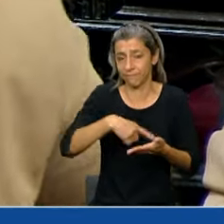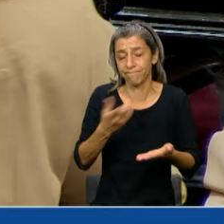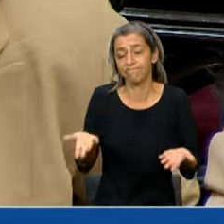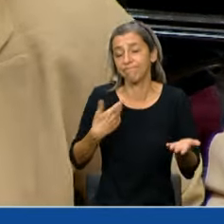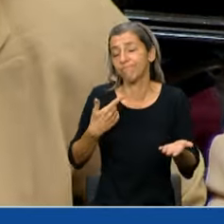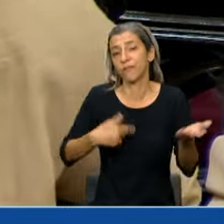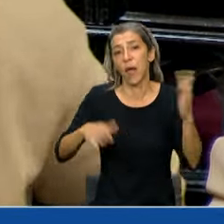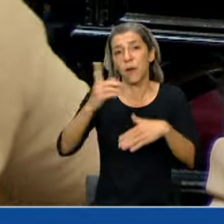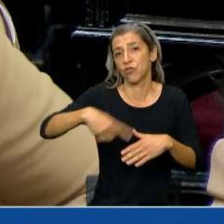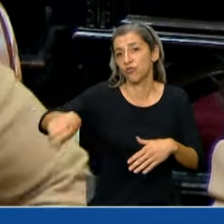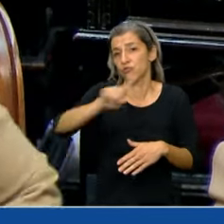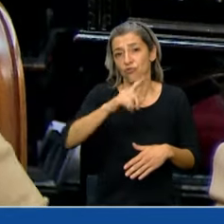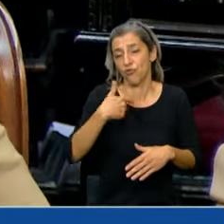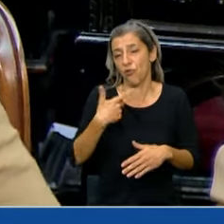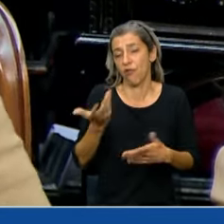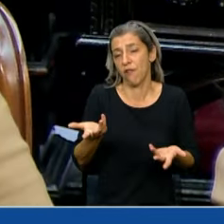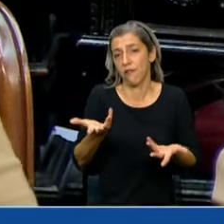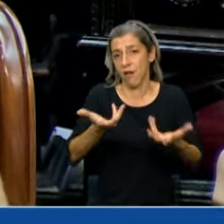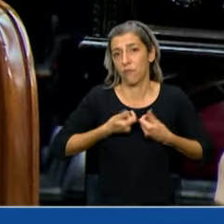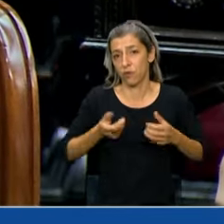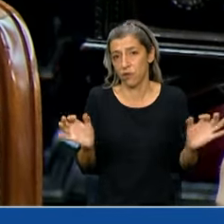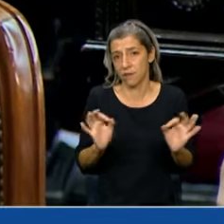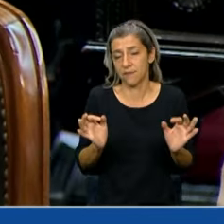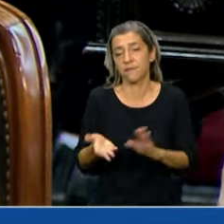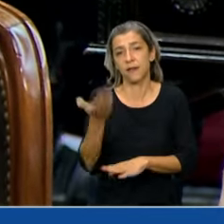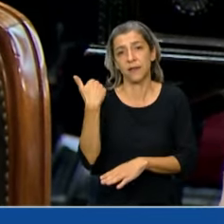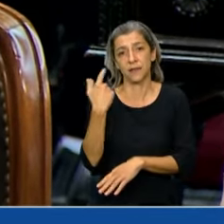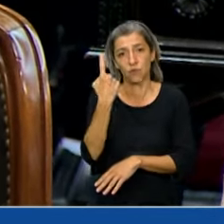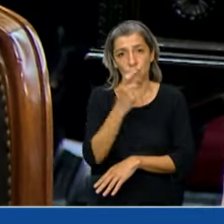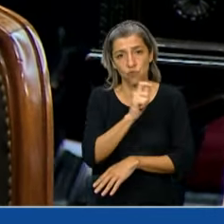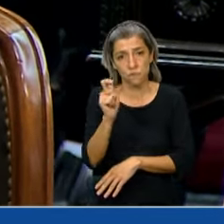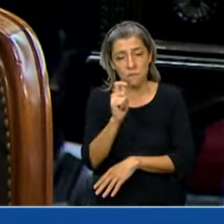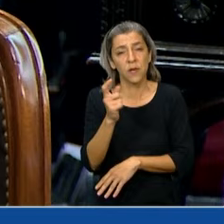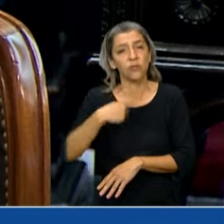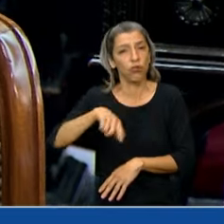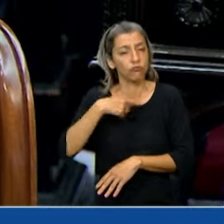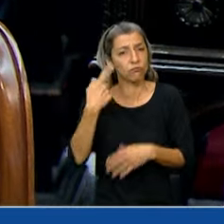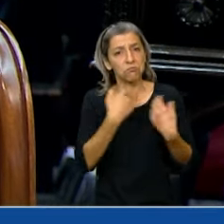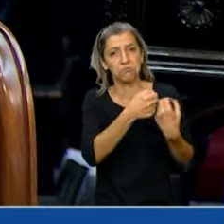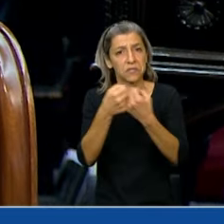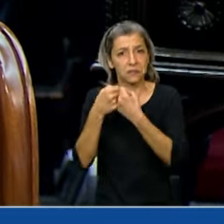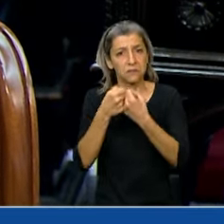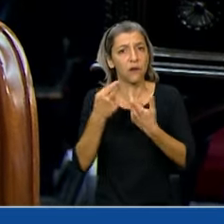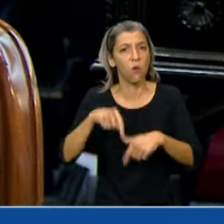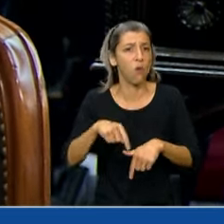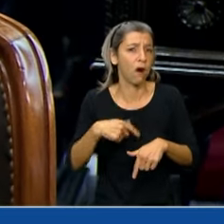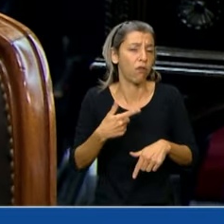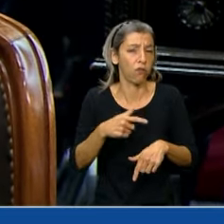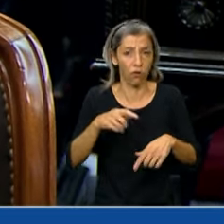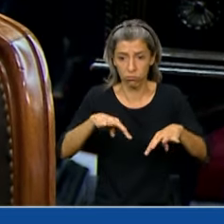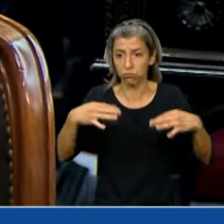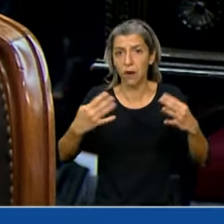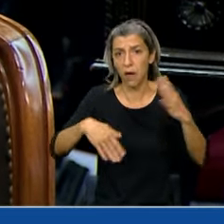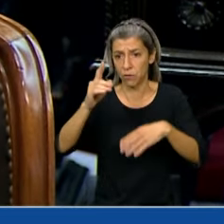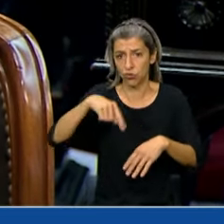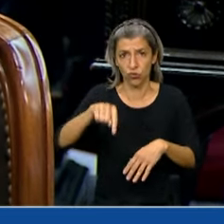ejecutarlo lo que hicimos hace un mes atrás fue ponernos de acuerdo mayoritariamente en este recinto